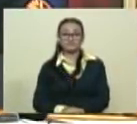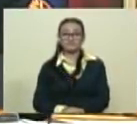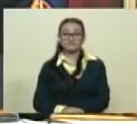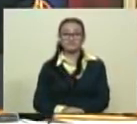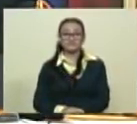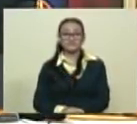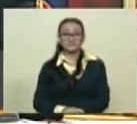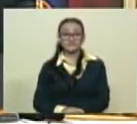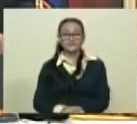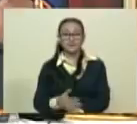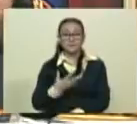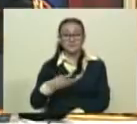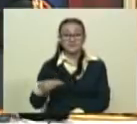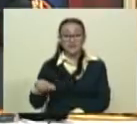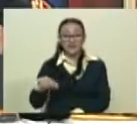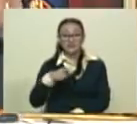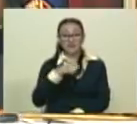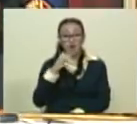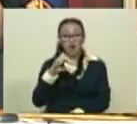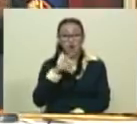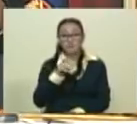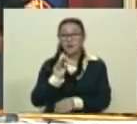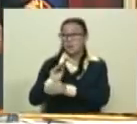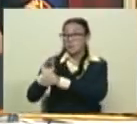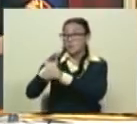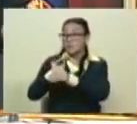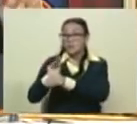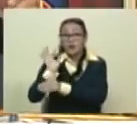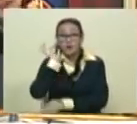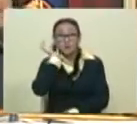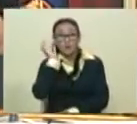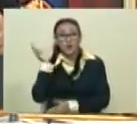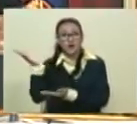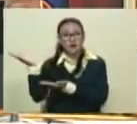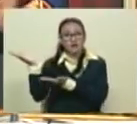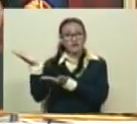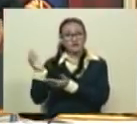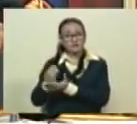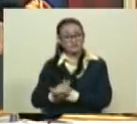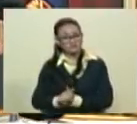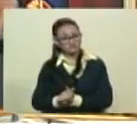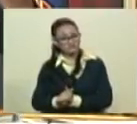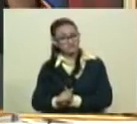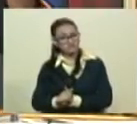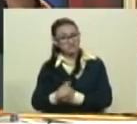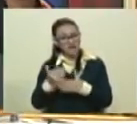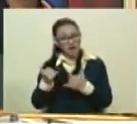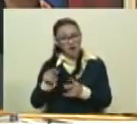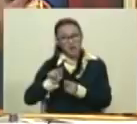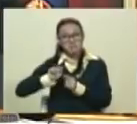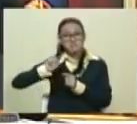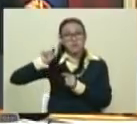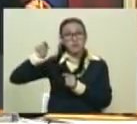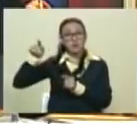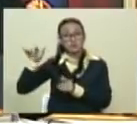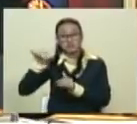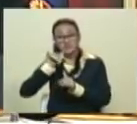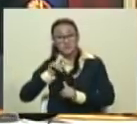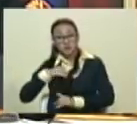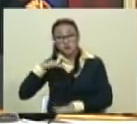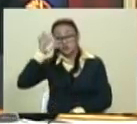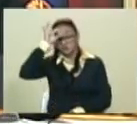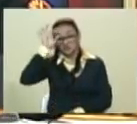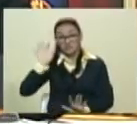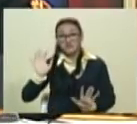El presidente Santos se convirtió en protector de esta red de extorsión desde Bogotá. Ahora, tú me informas, yo no me he